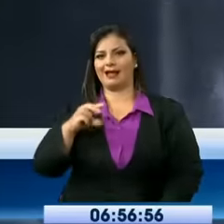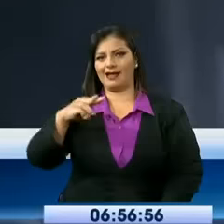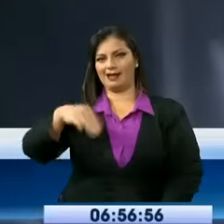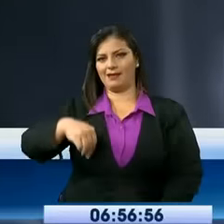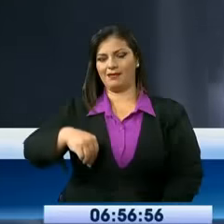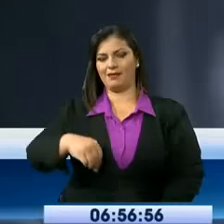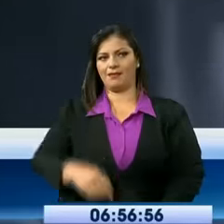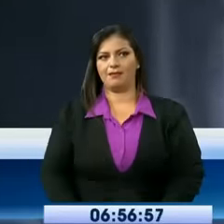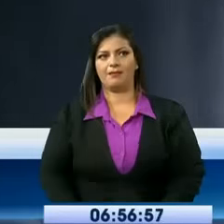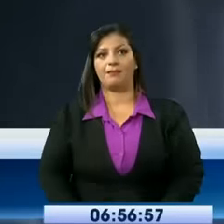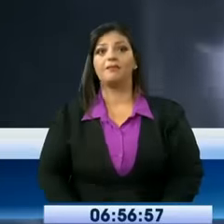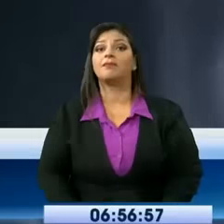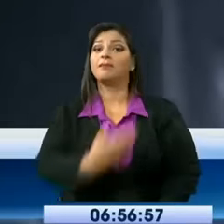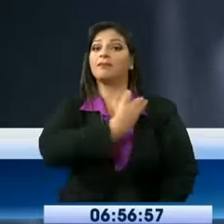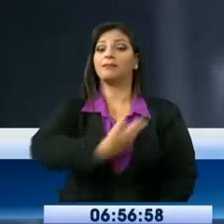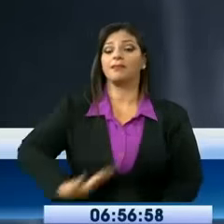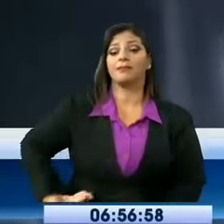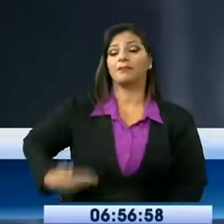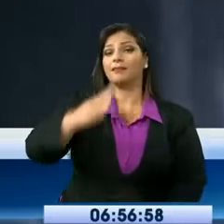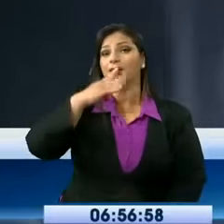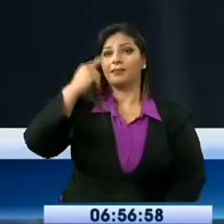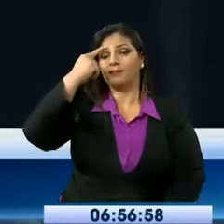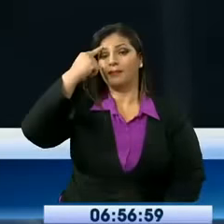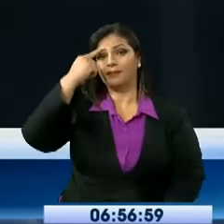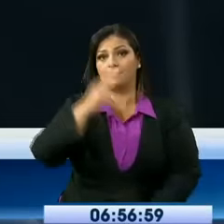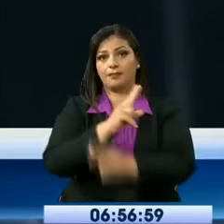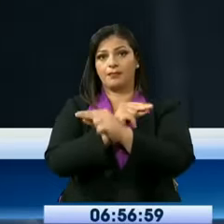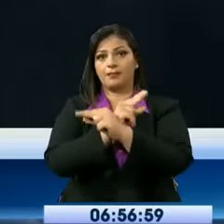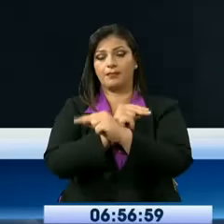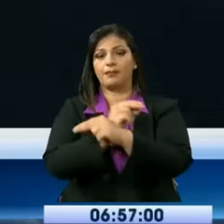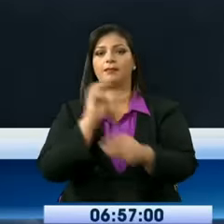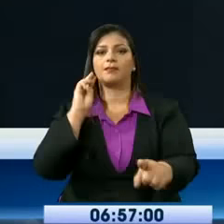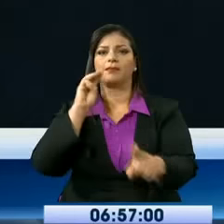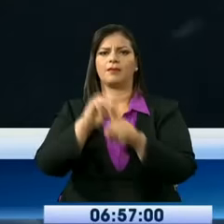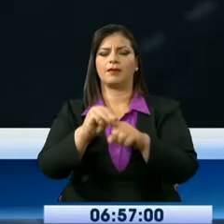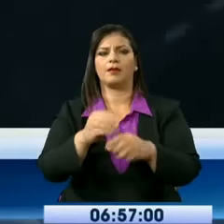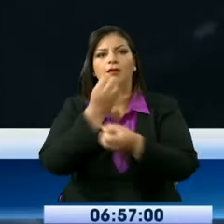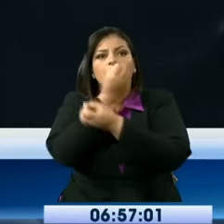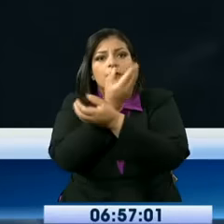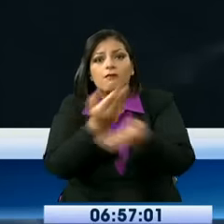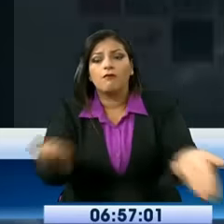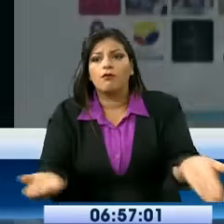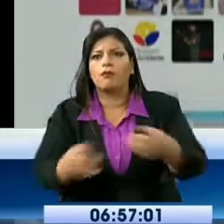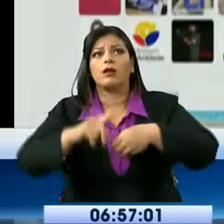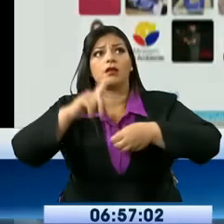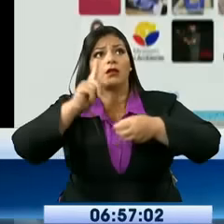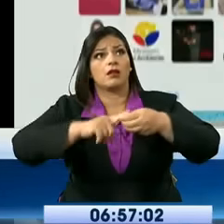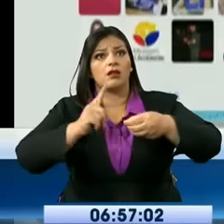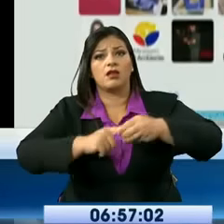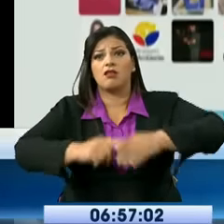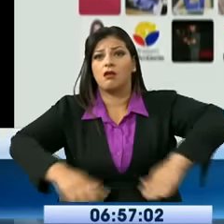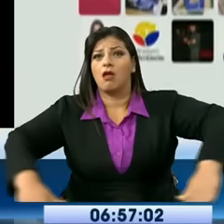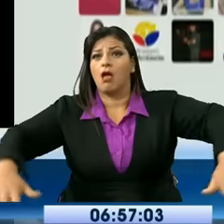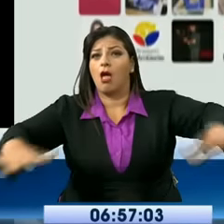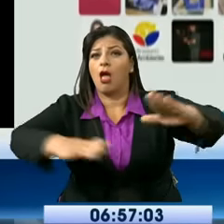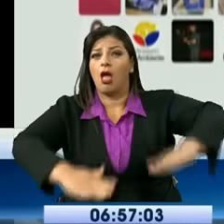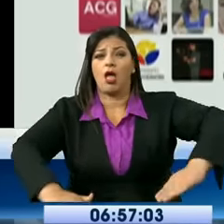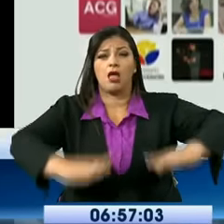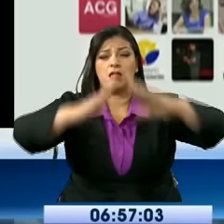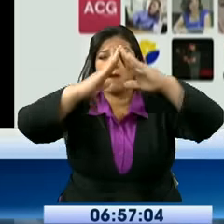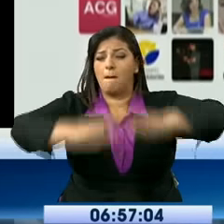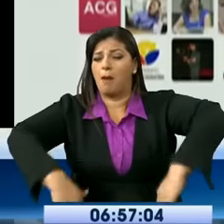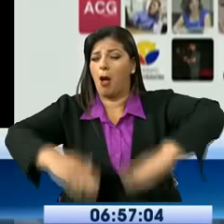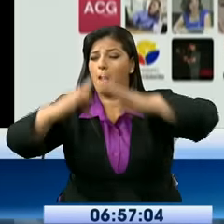de la República se pronunció en su cuenta de Twitter diciendo: Quito, no se reportan daños materiales ni